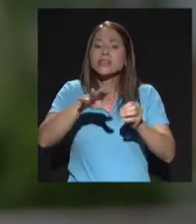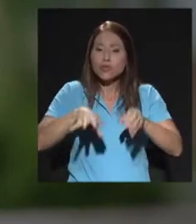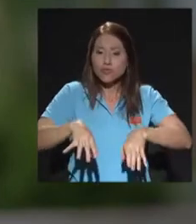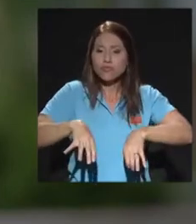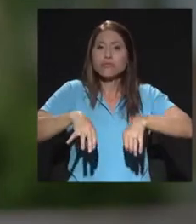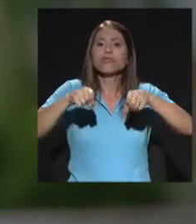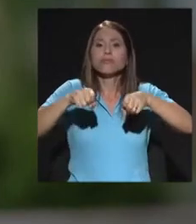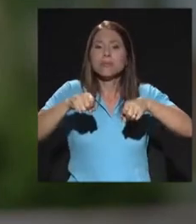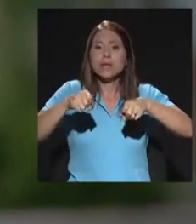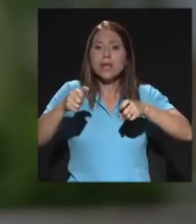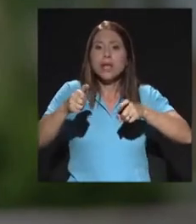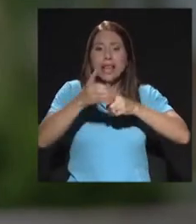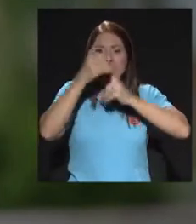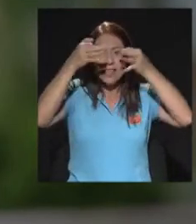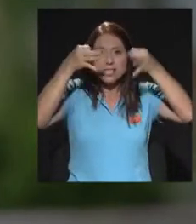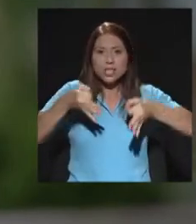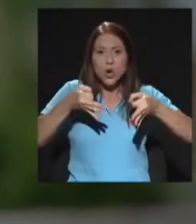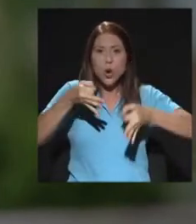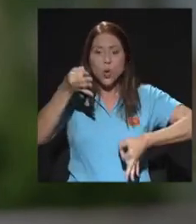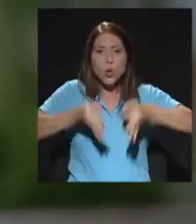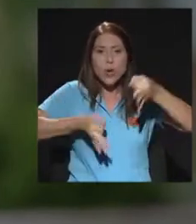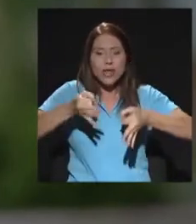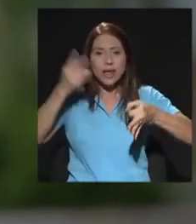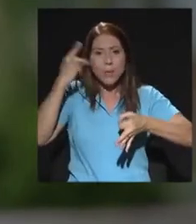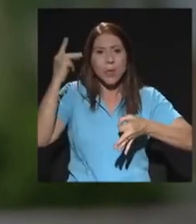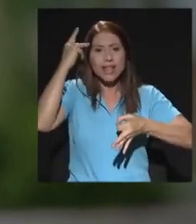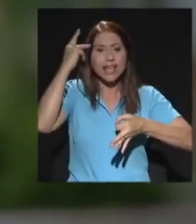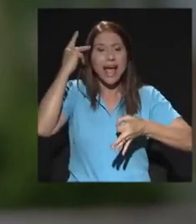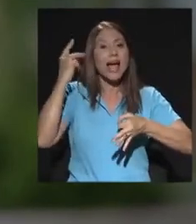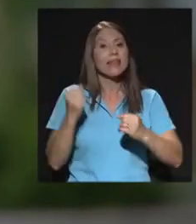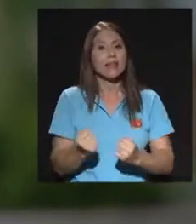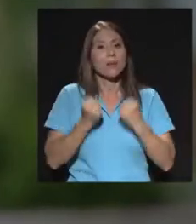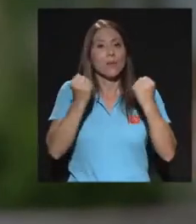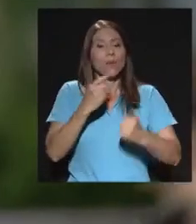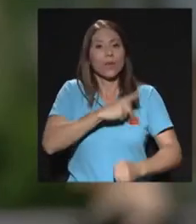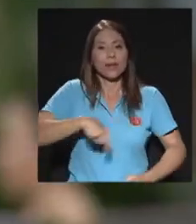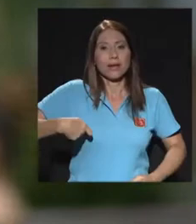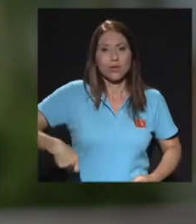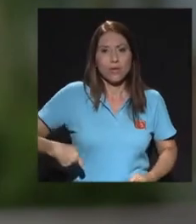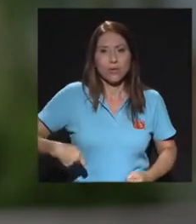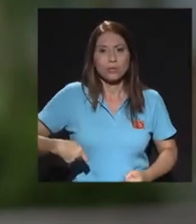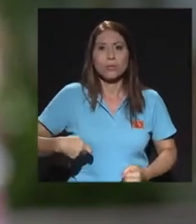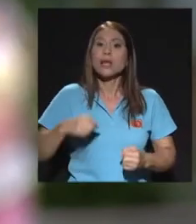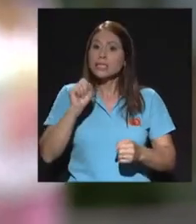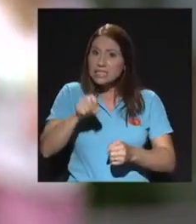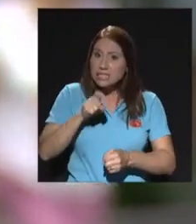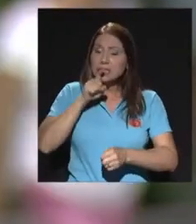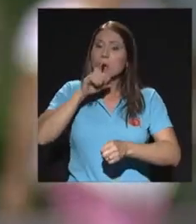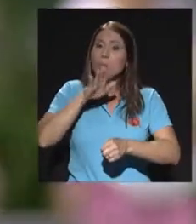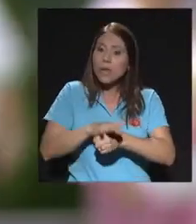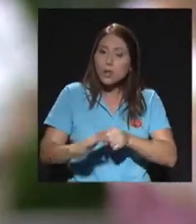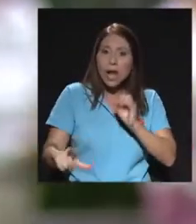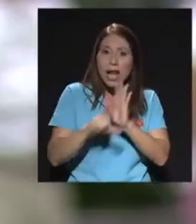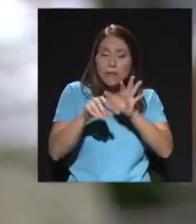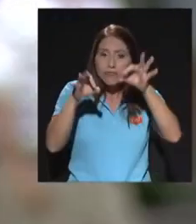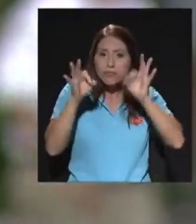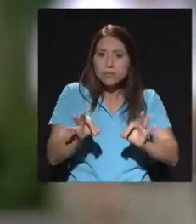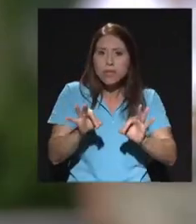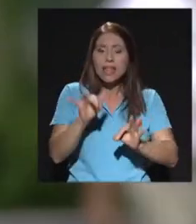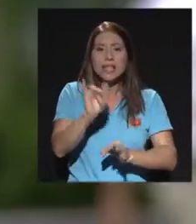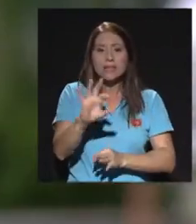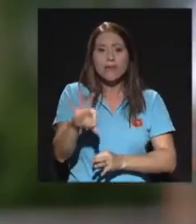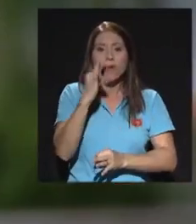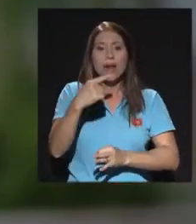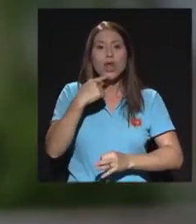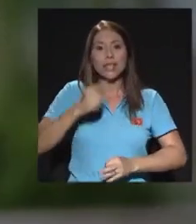decisión jurídica y política de parte del Poder Ejecutivo. Se está cumpliendo la ley absolutamente, y así lo dice